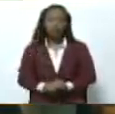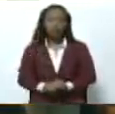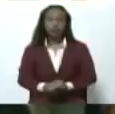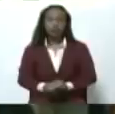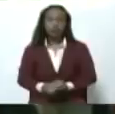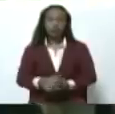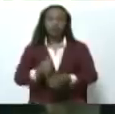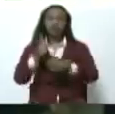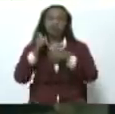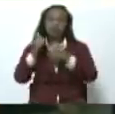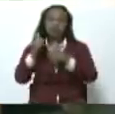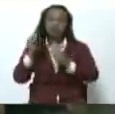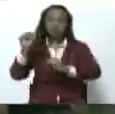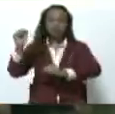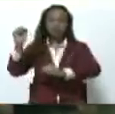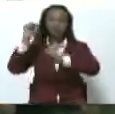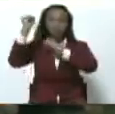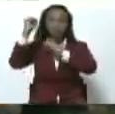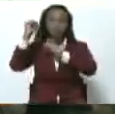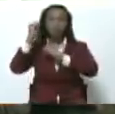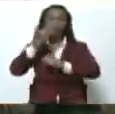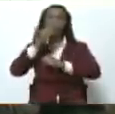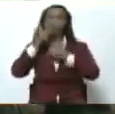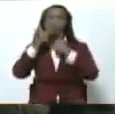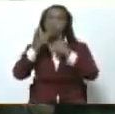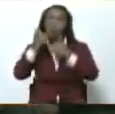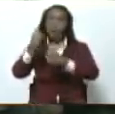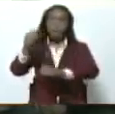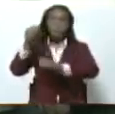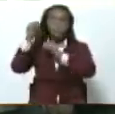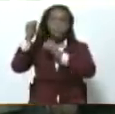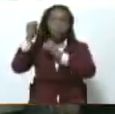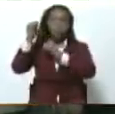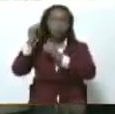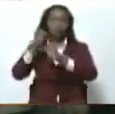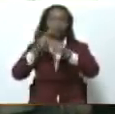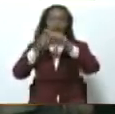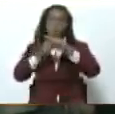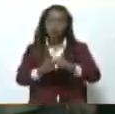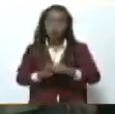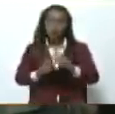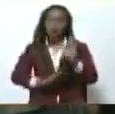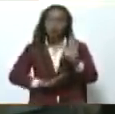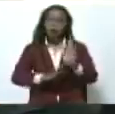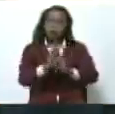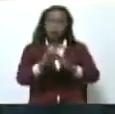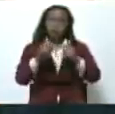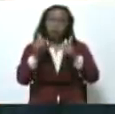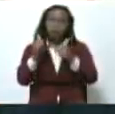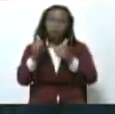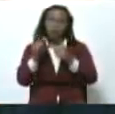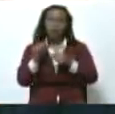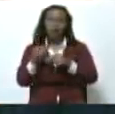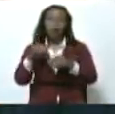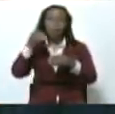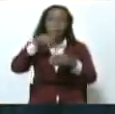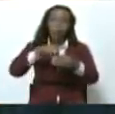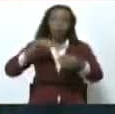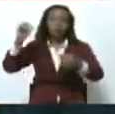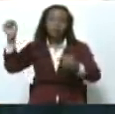Buen triunfo, buena victoria, buena cosecha, producto del